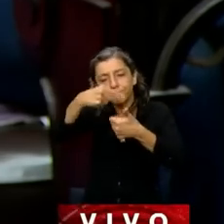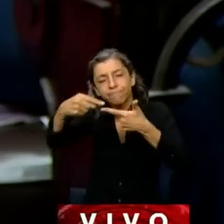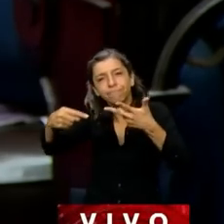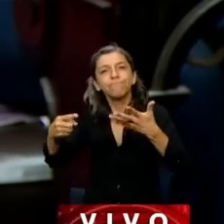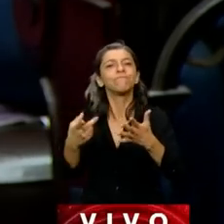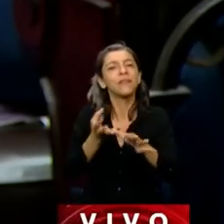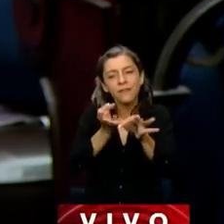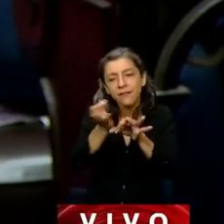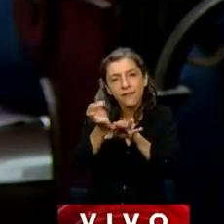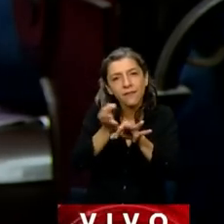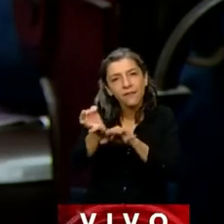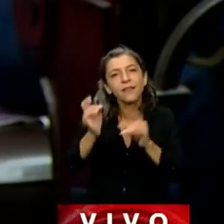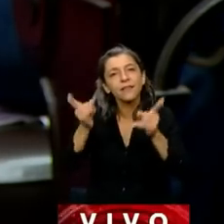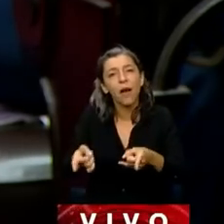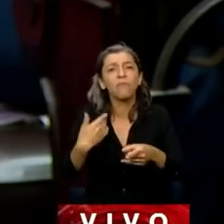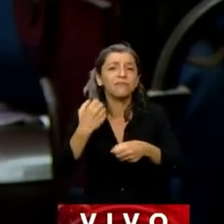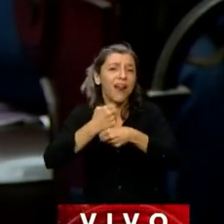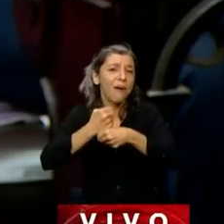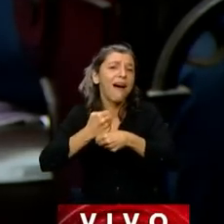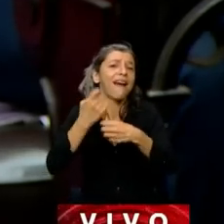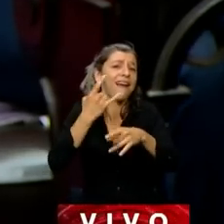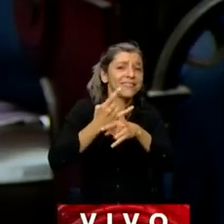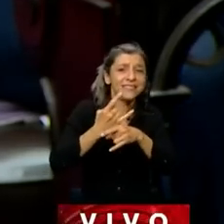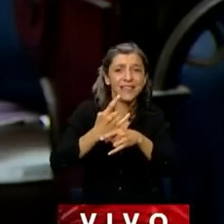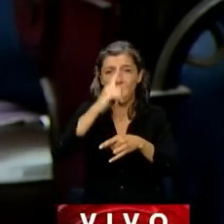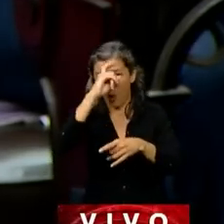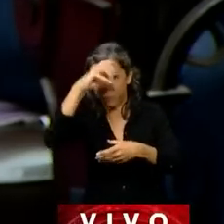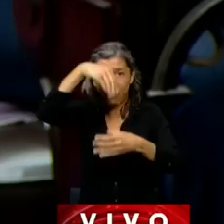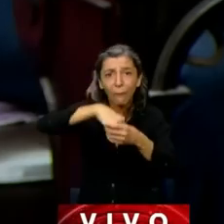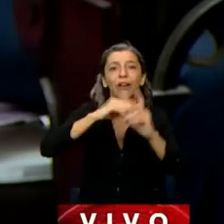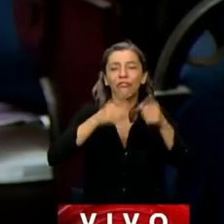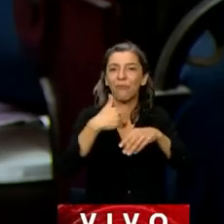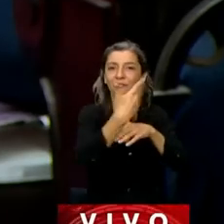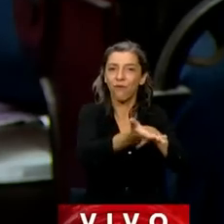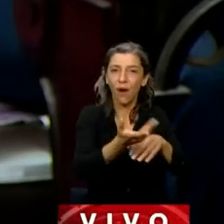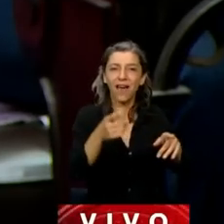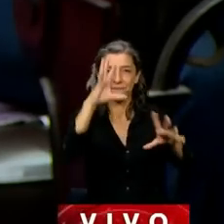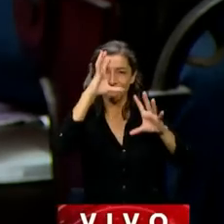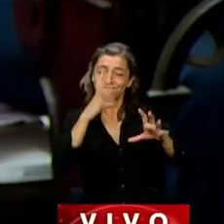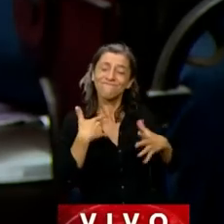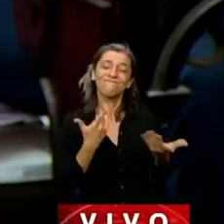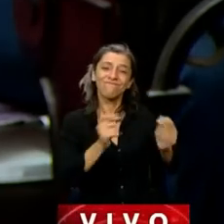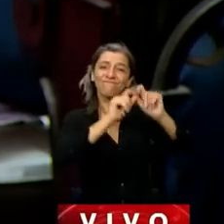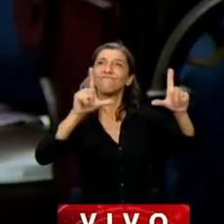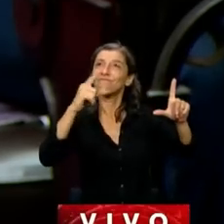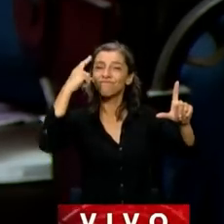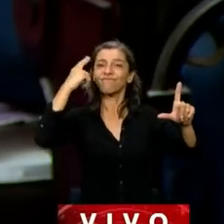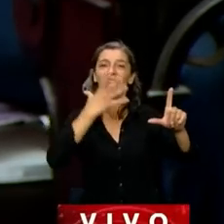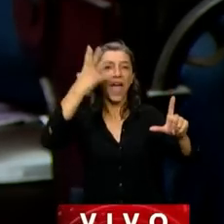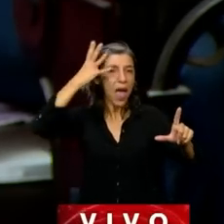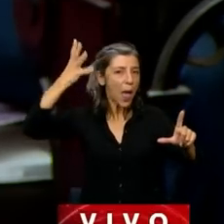intra y extra hospitalario. La imagen de Vita con esas enfermeras es un